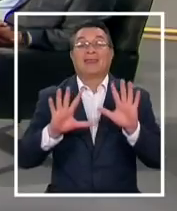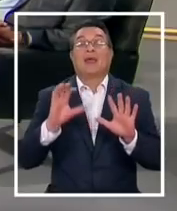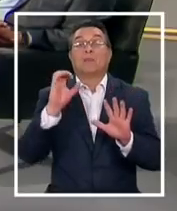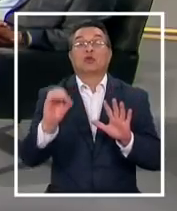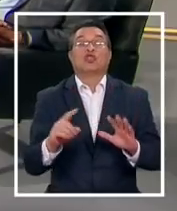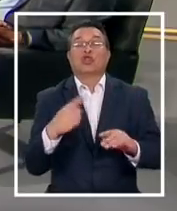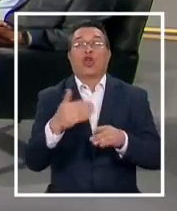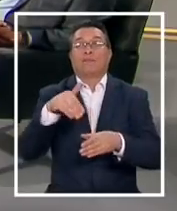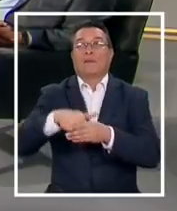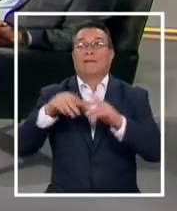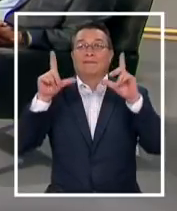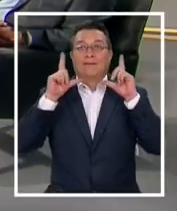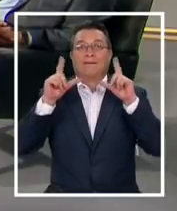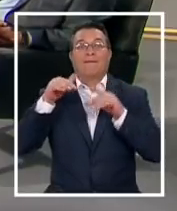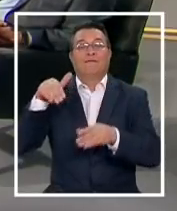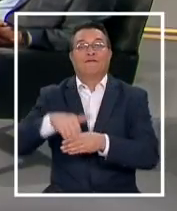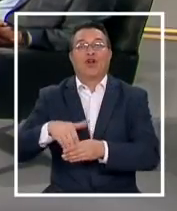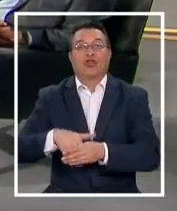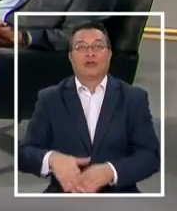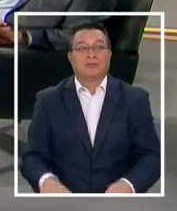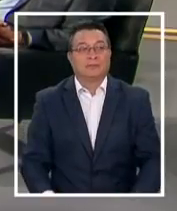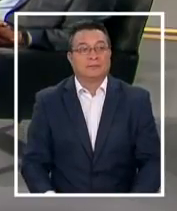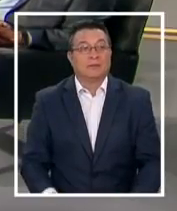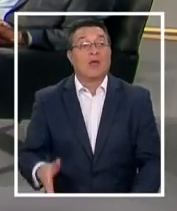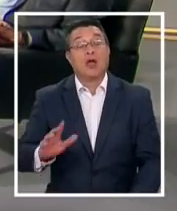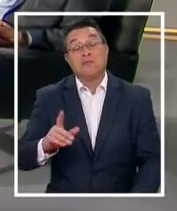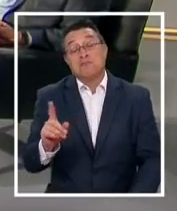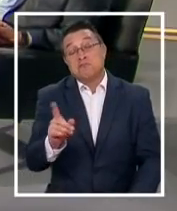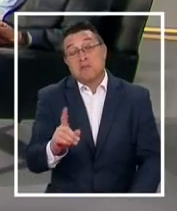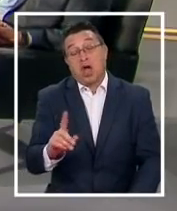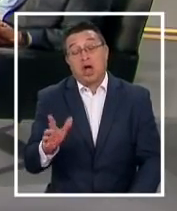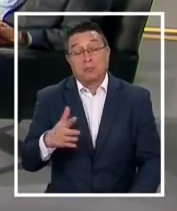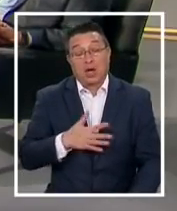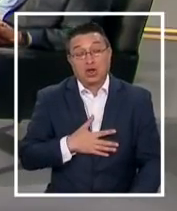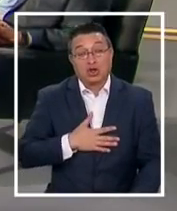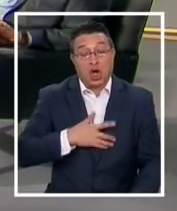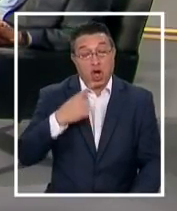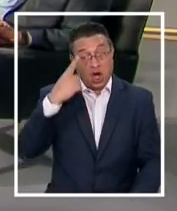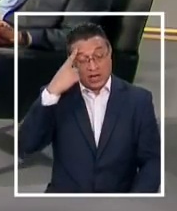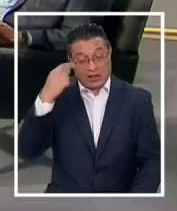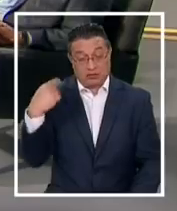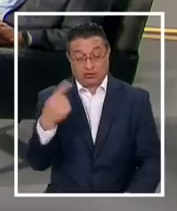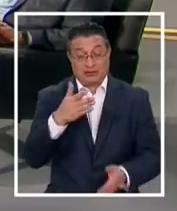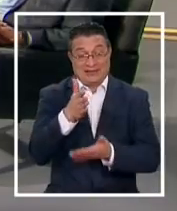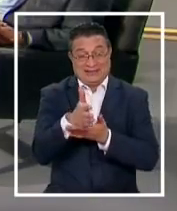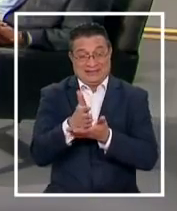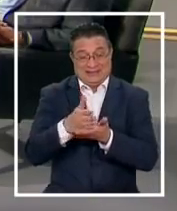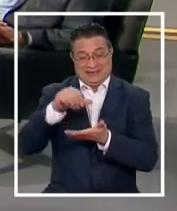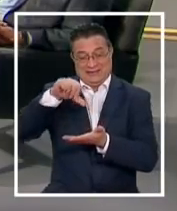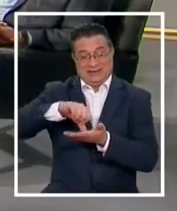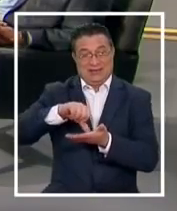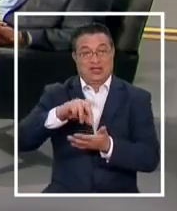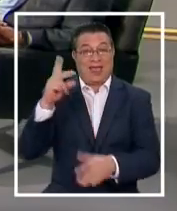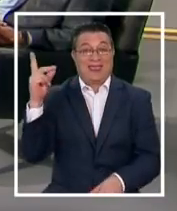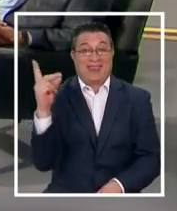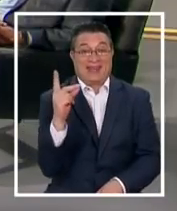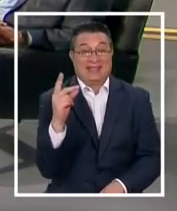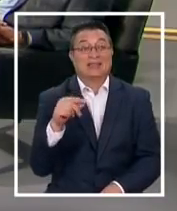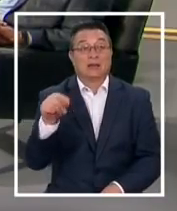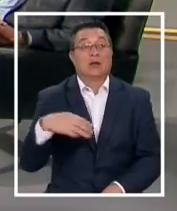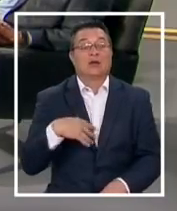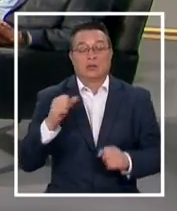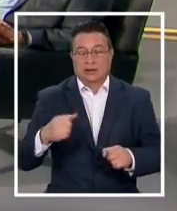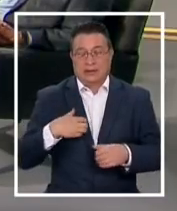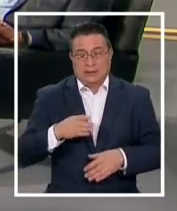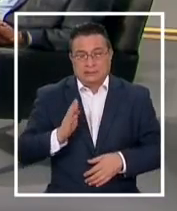votos? Luz Poblete. No, lo que yo considero que como centro derecha hemos hecho un esfuerzo tremendo por mantener una